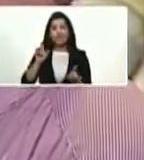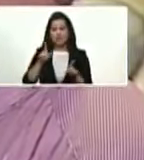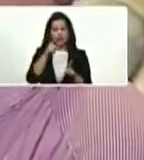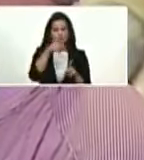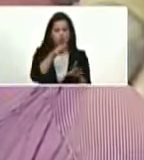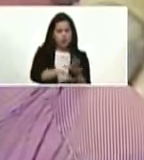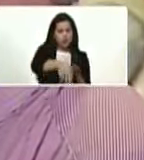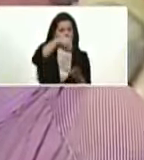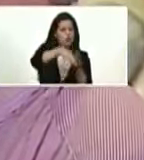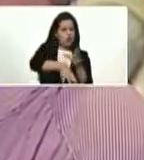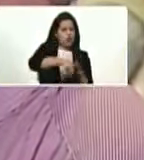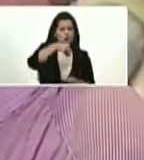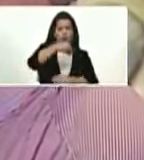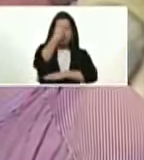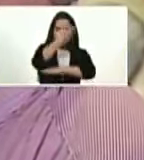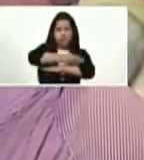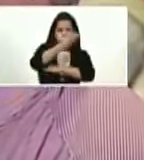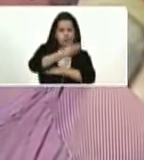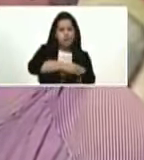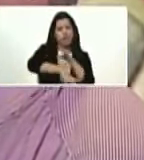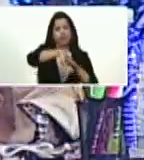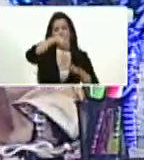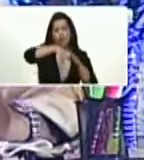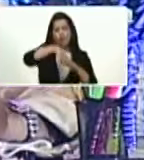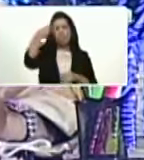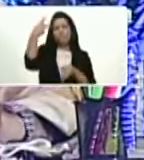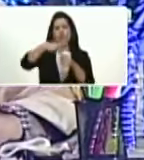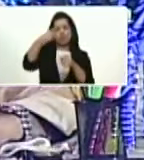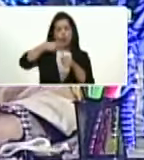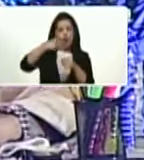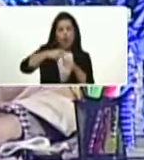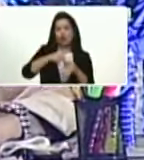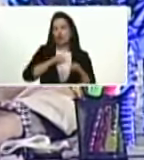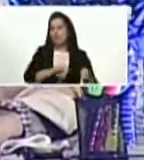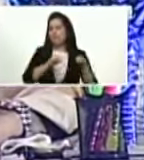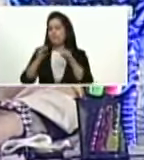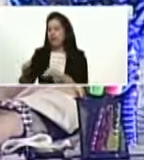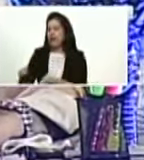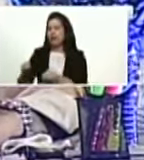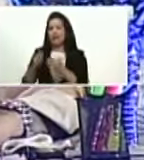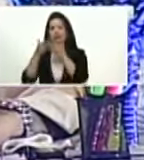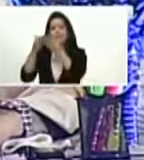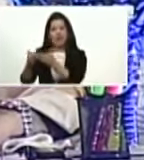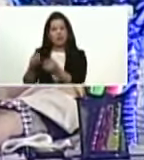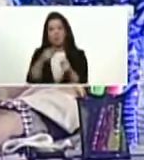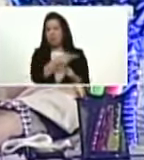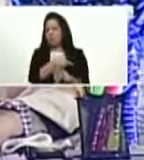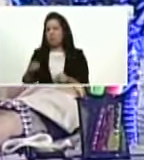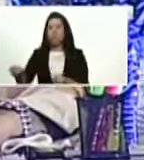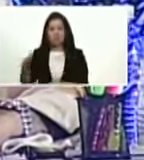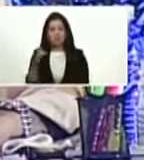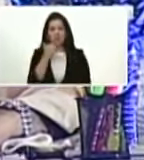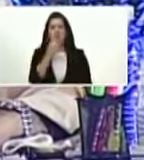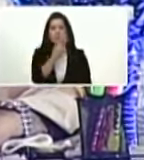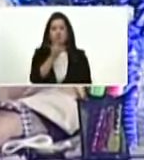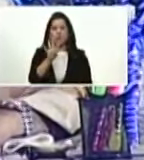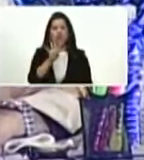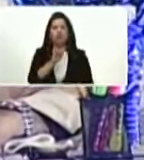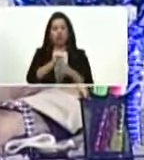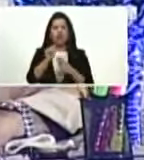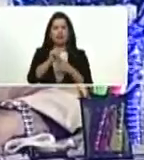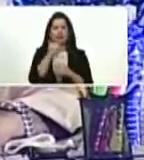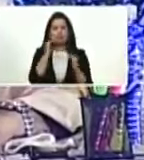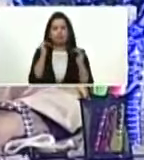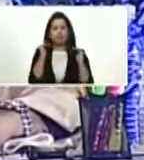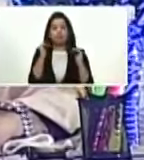¿no? Prácticamente, por los gastos en logísticas, movilización, etcétera, etcétera. Y esa restricción externa debe ser asumida por todo un